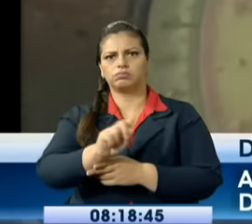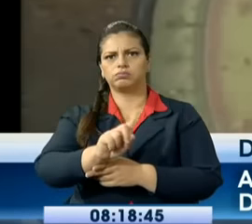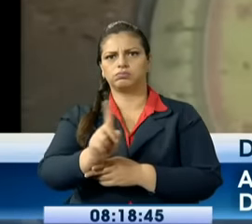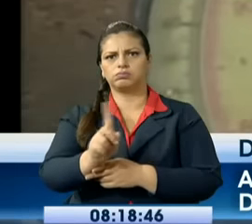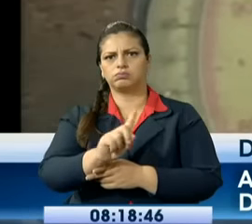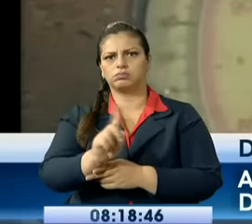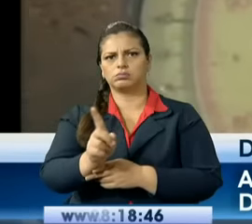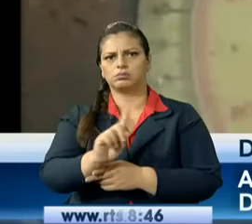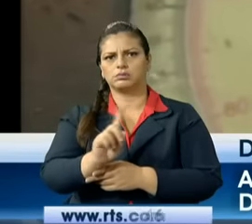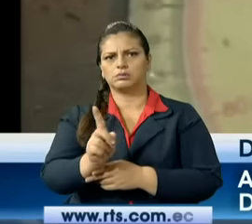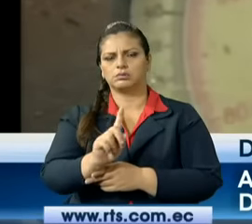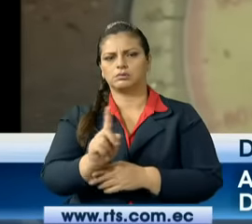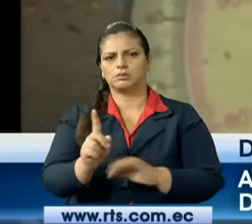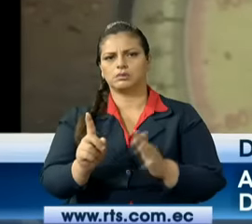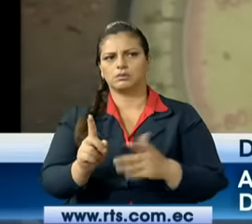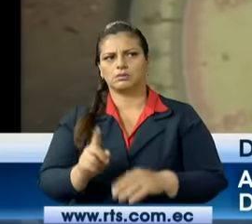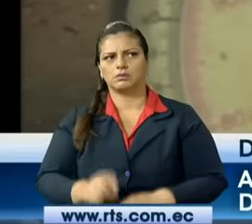1 libra y 1/4.